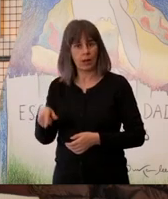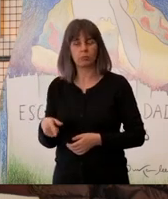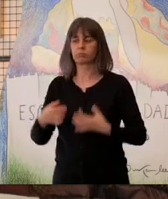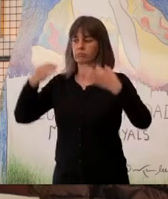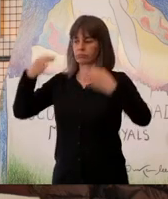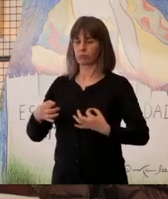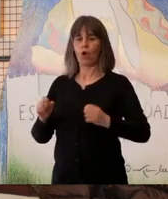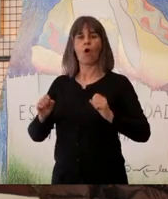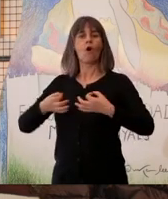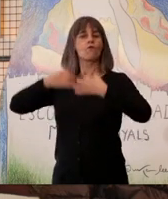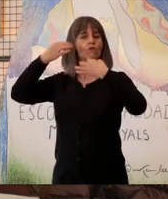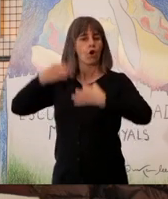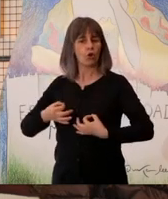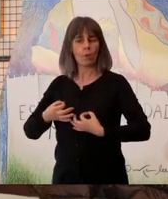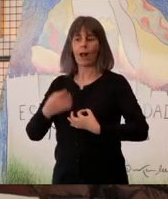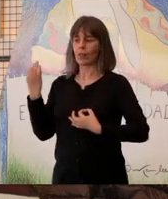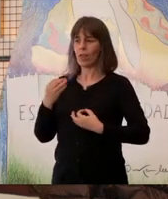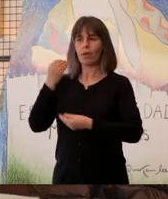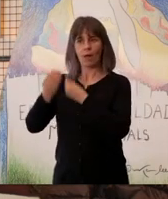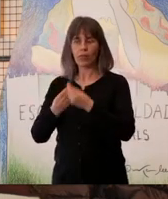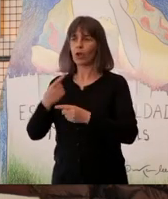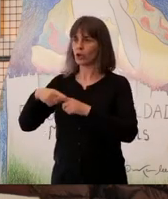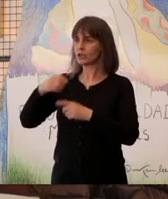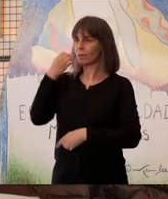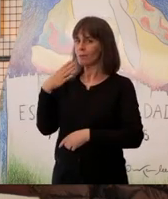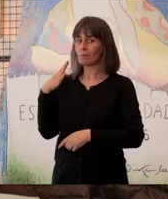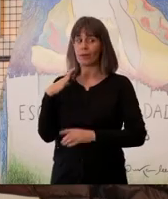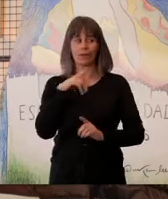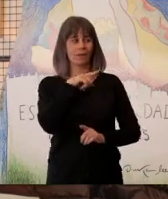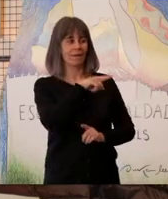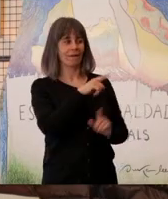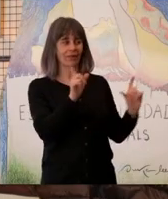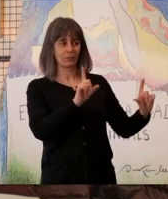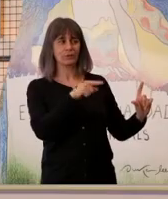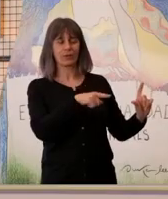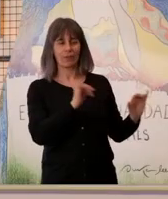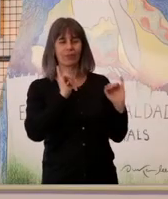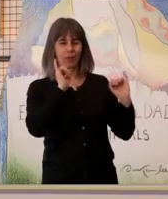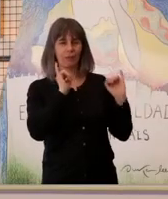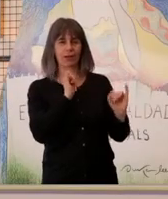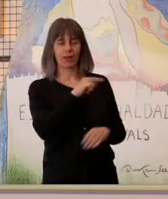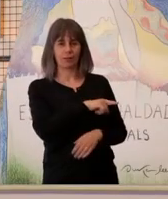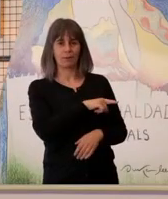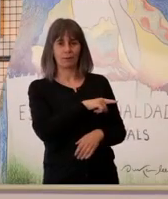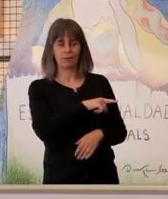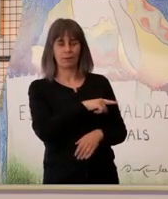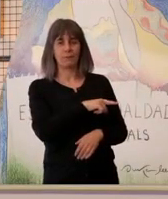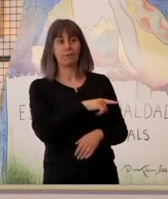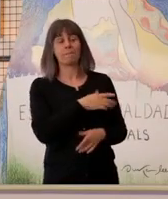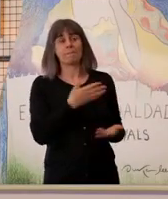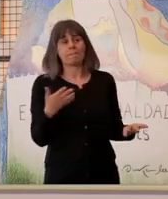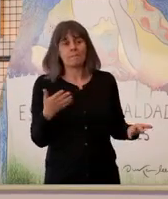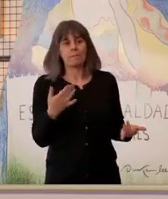lo que hay que hacer lo que está bien pero la otra es mucho más divertido con lo cual efectivamente Aunque